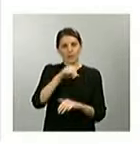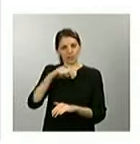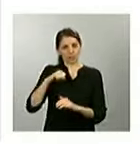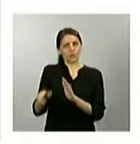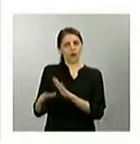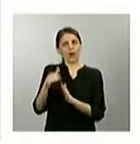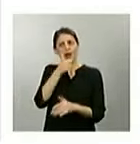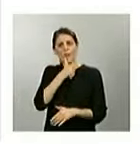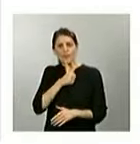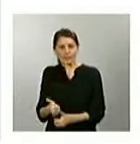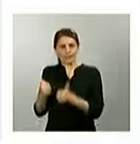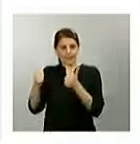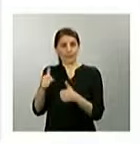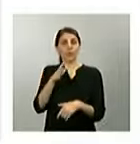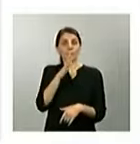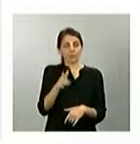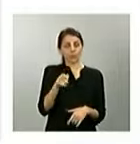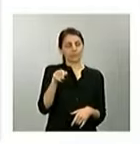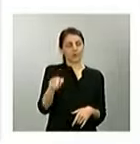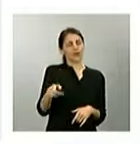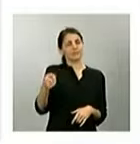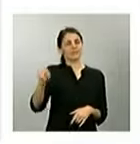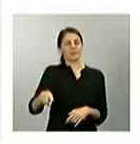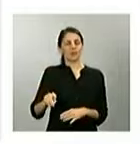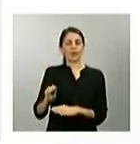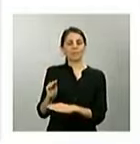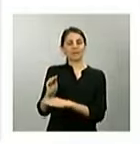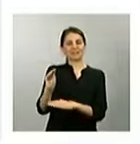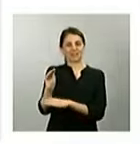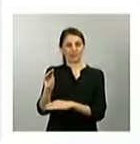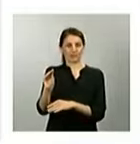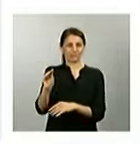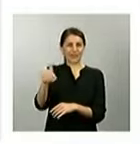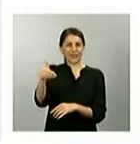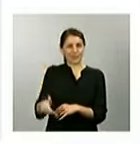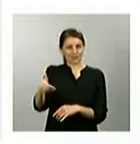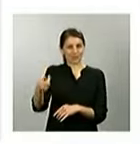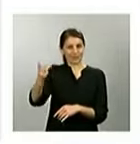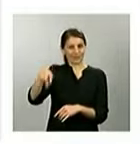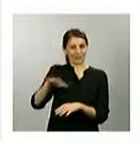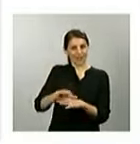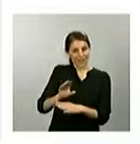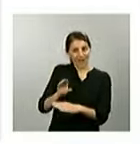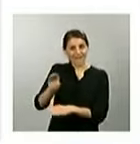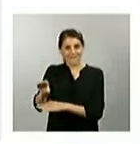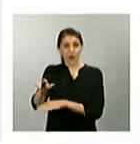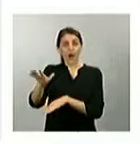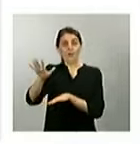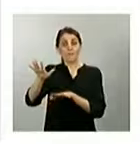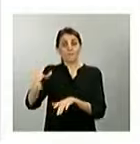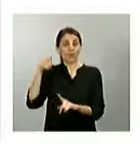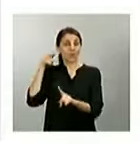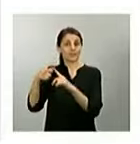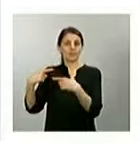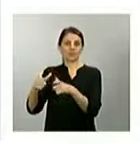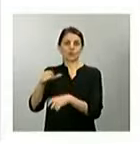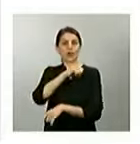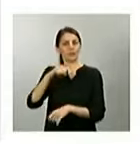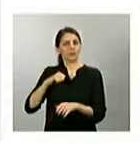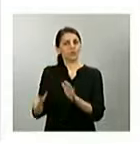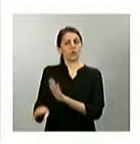prestación muy importante que hemos dado para sostener la actividad en el sector de los autónomos quiero decir también